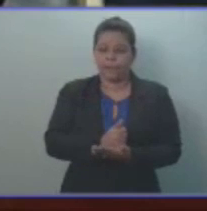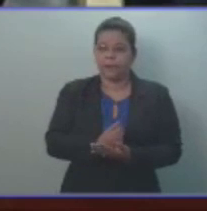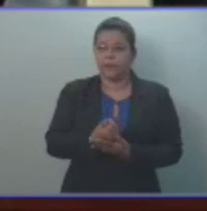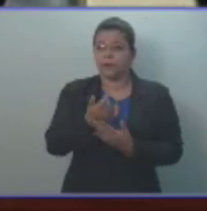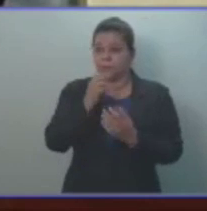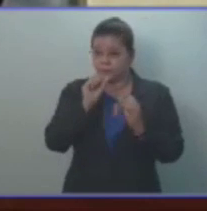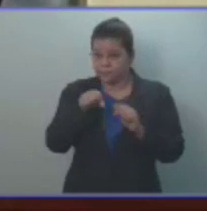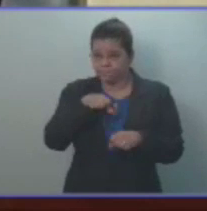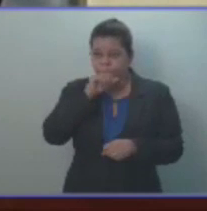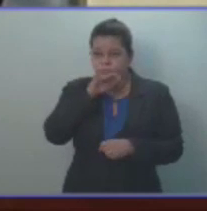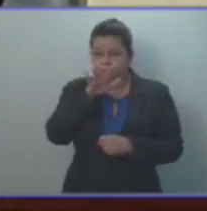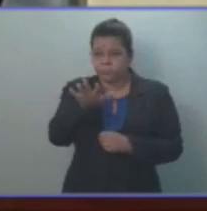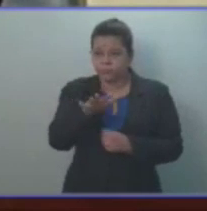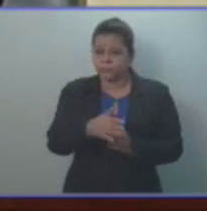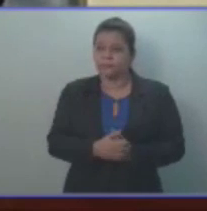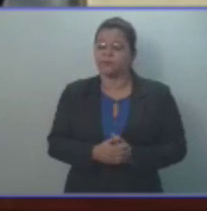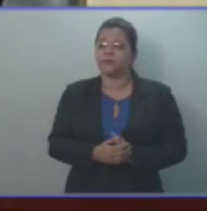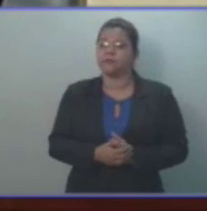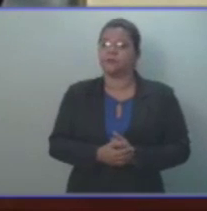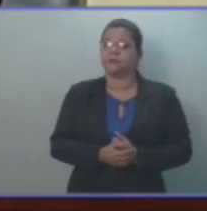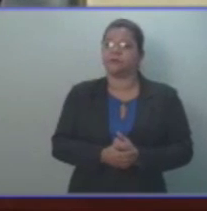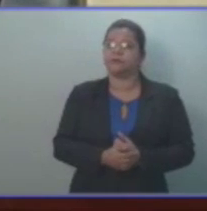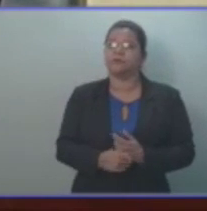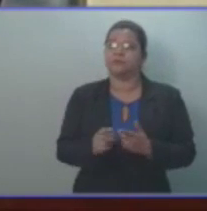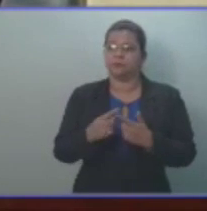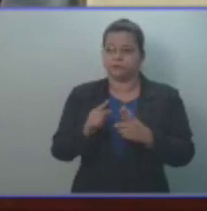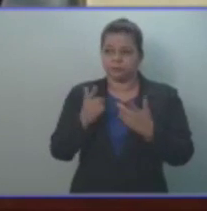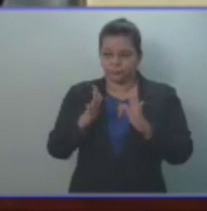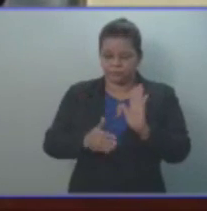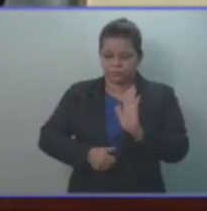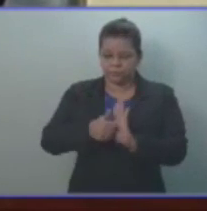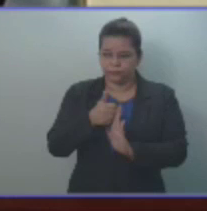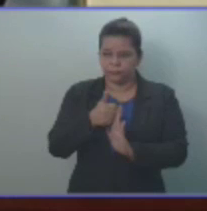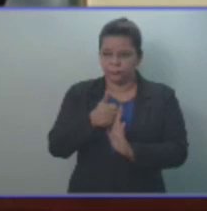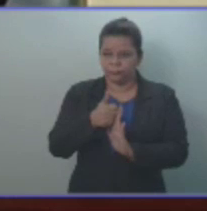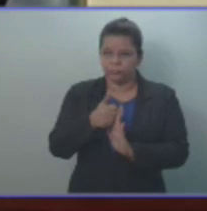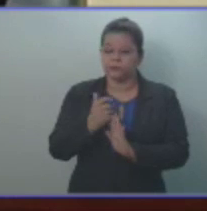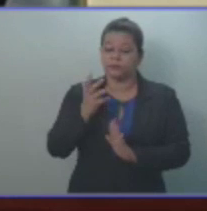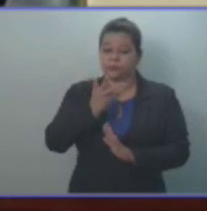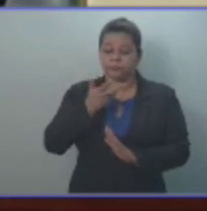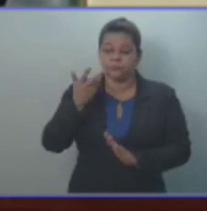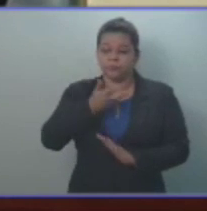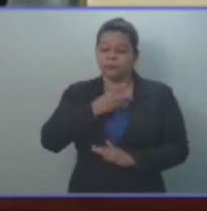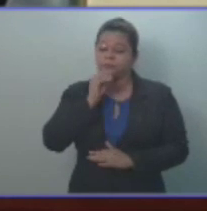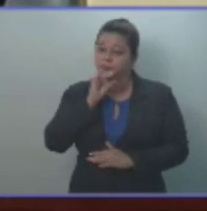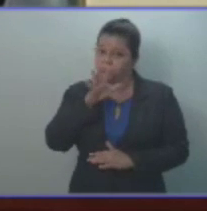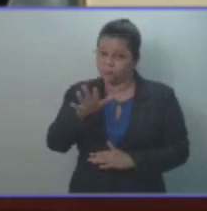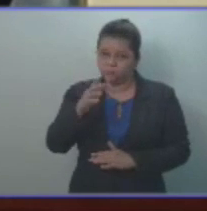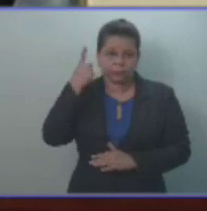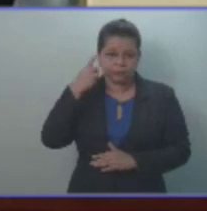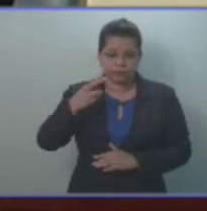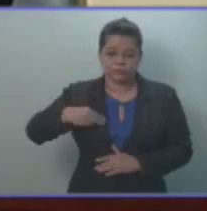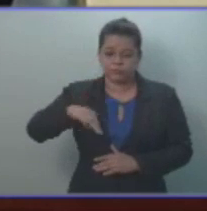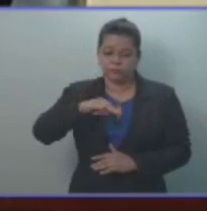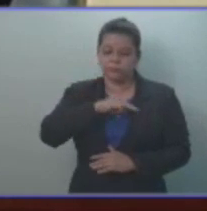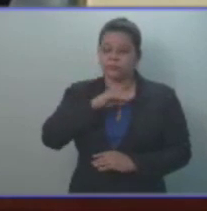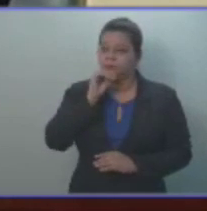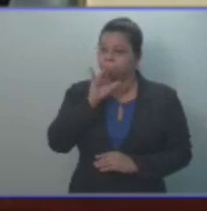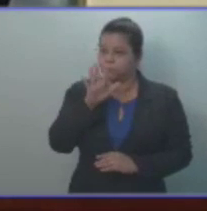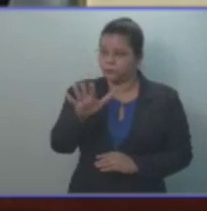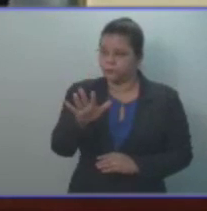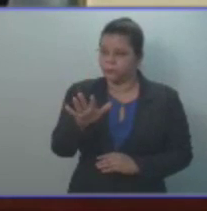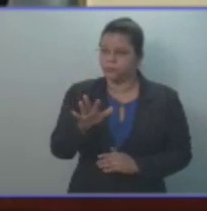en la respuesta que debía de dar a esta pieza. En la respuesta del señor ministro hace referencia